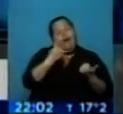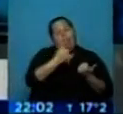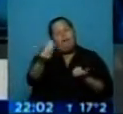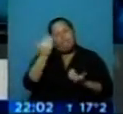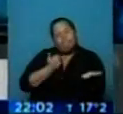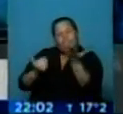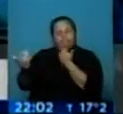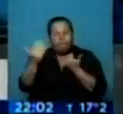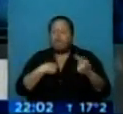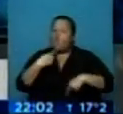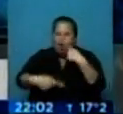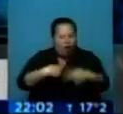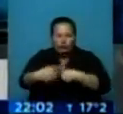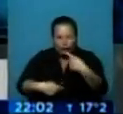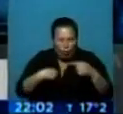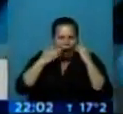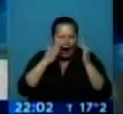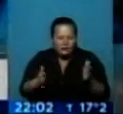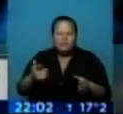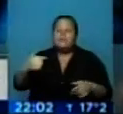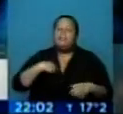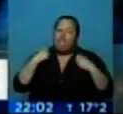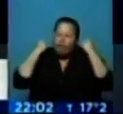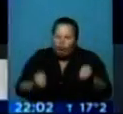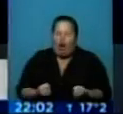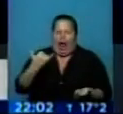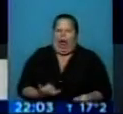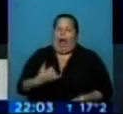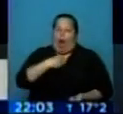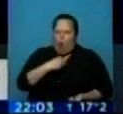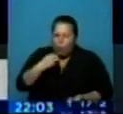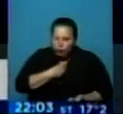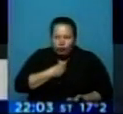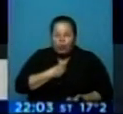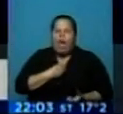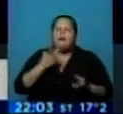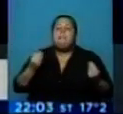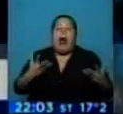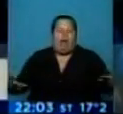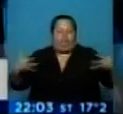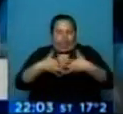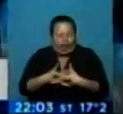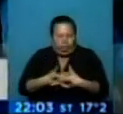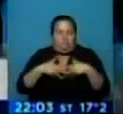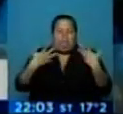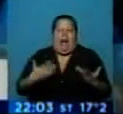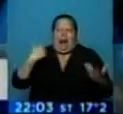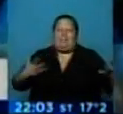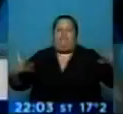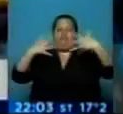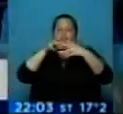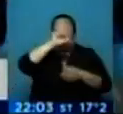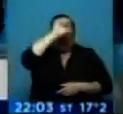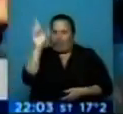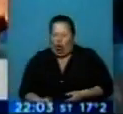uno y lo seguiré escuchando. Mi fuerza y mi voluntad es integrar cada vez más a la